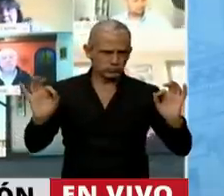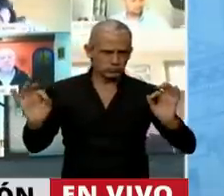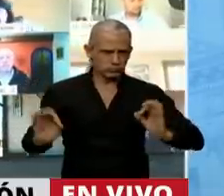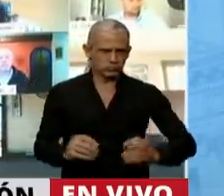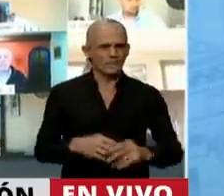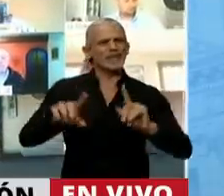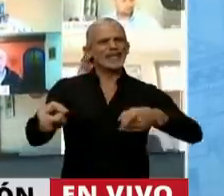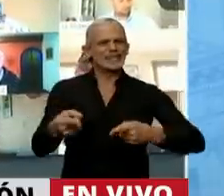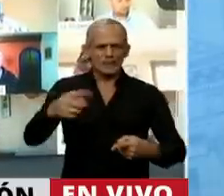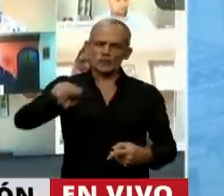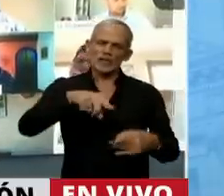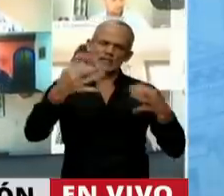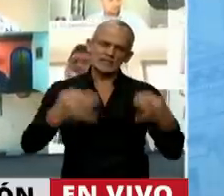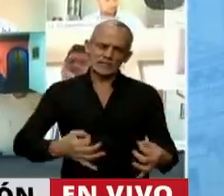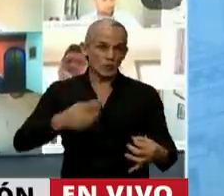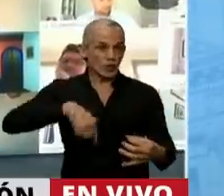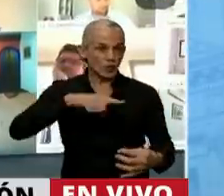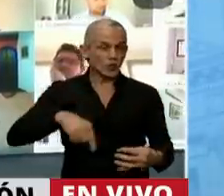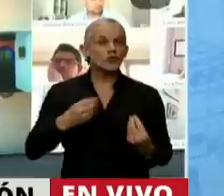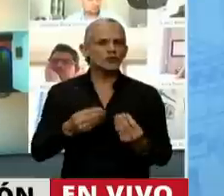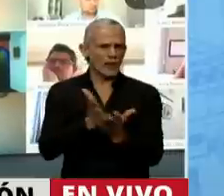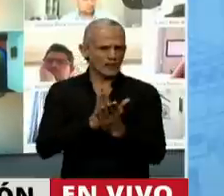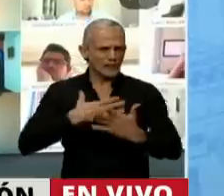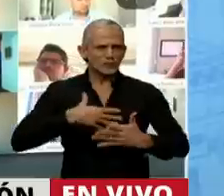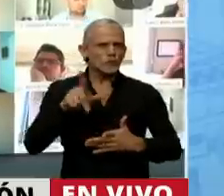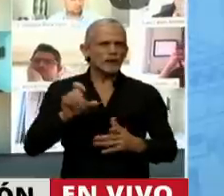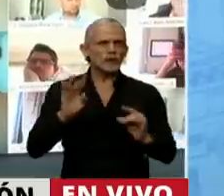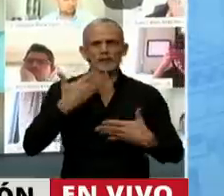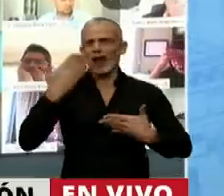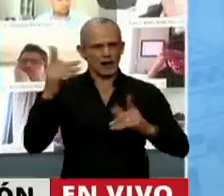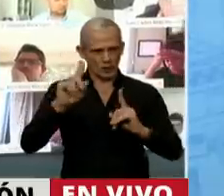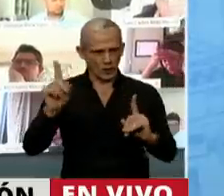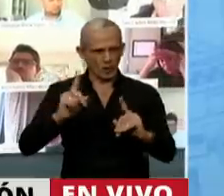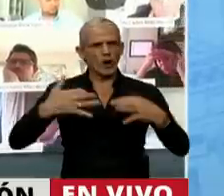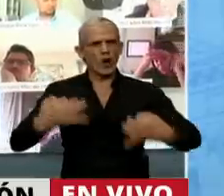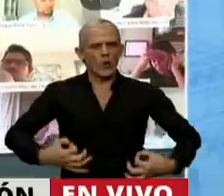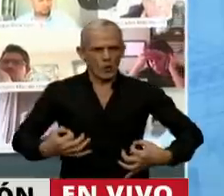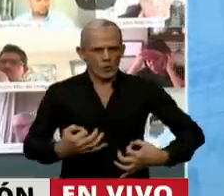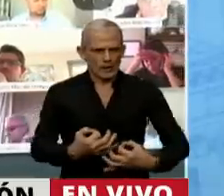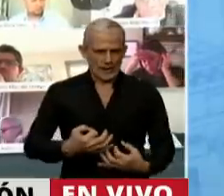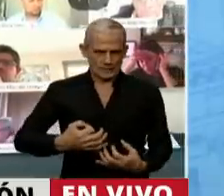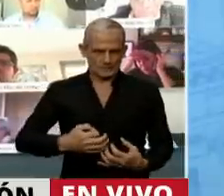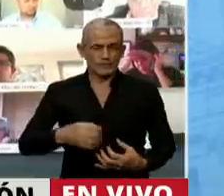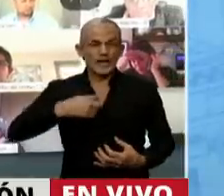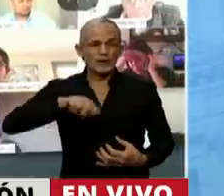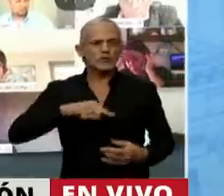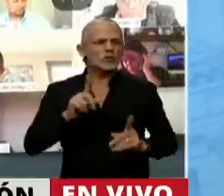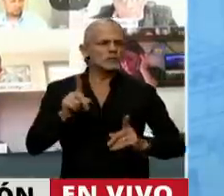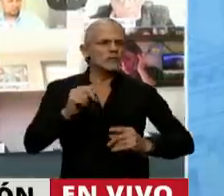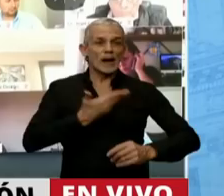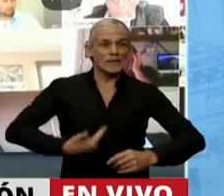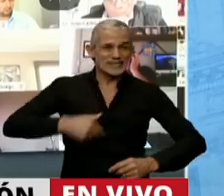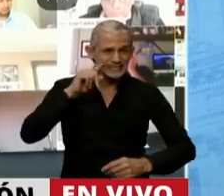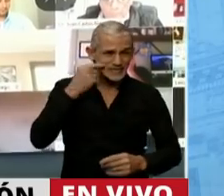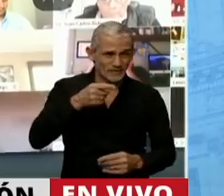Y después también pueden estar seguros que nosotros practicamos los derechos humanos. No vamos a estar recibiendo, el presidente no va a